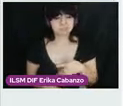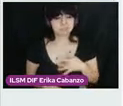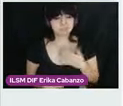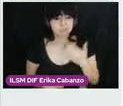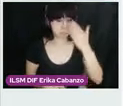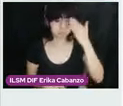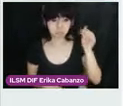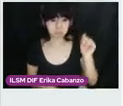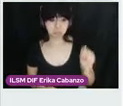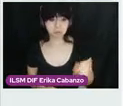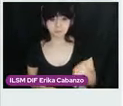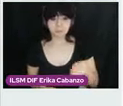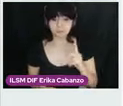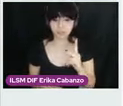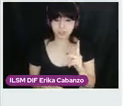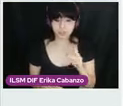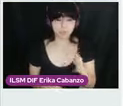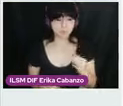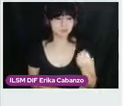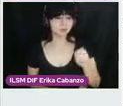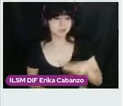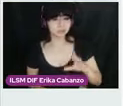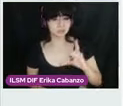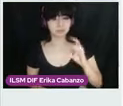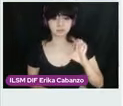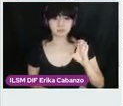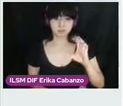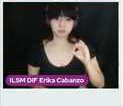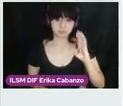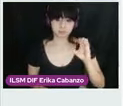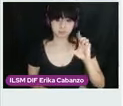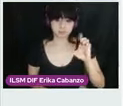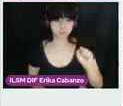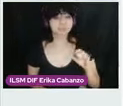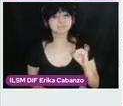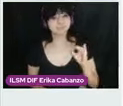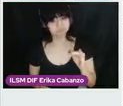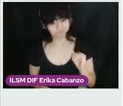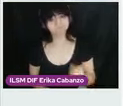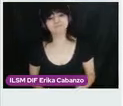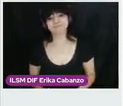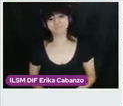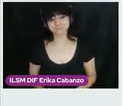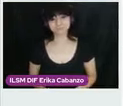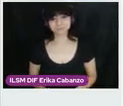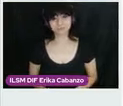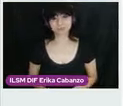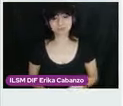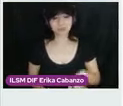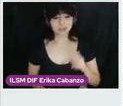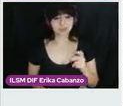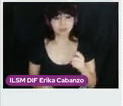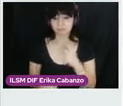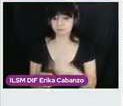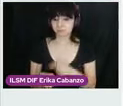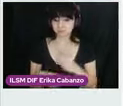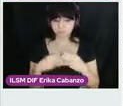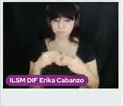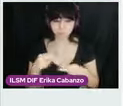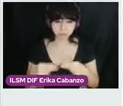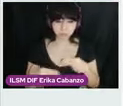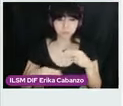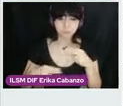progresivas. Puede ser que también estas pérdidas se va dando poco a poco y el paciente se va adaptando